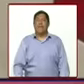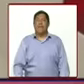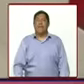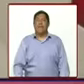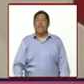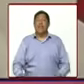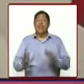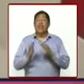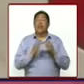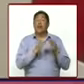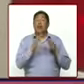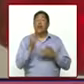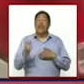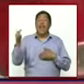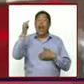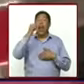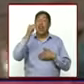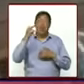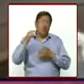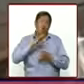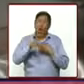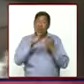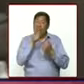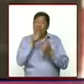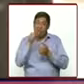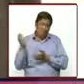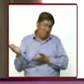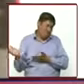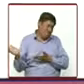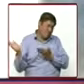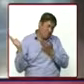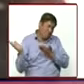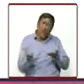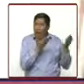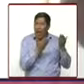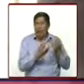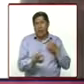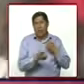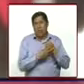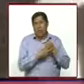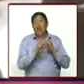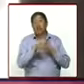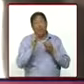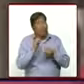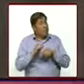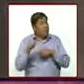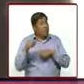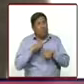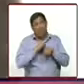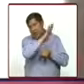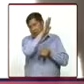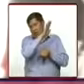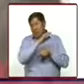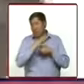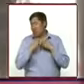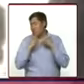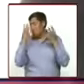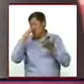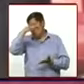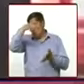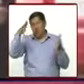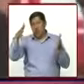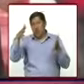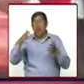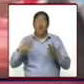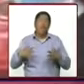Desde la ciudad del Alto a La Paz, con toda esta agua que se está sumando también para nuestra campaña. Son varios paquetes que se están sumando y